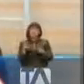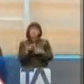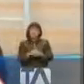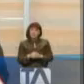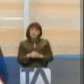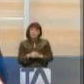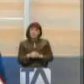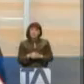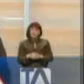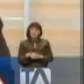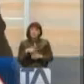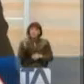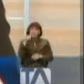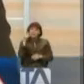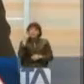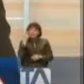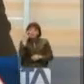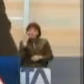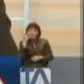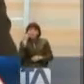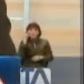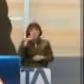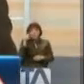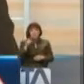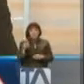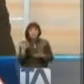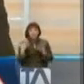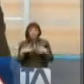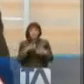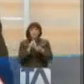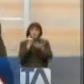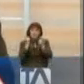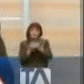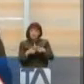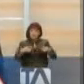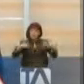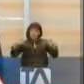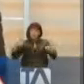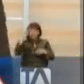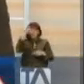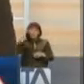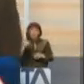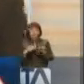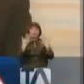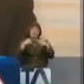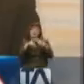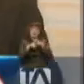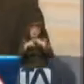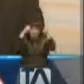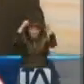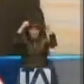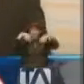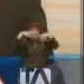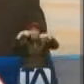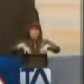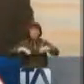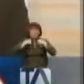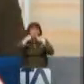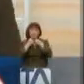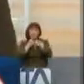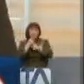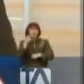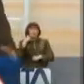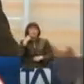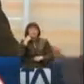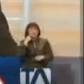los diseños nos lo da la empresa municipal de alcantarillado y lamentablemente parece que la capacidad del colector ha sido insuficiente. Vamos a